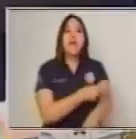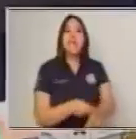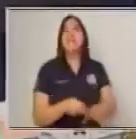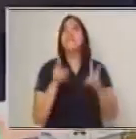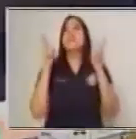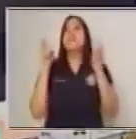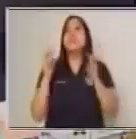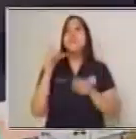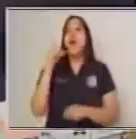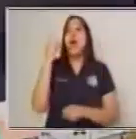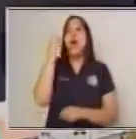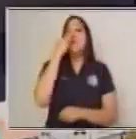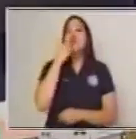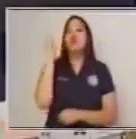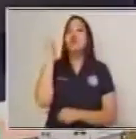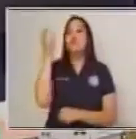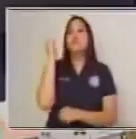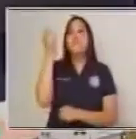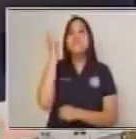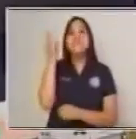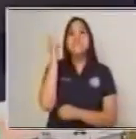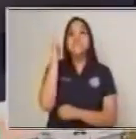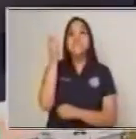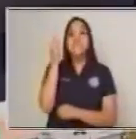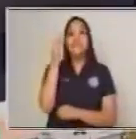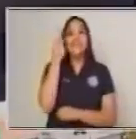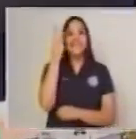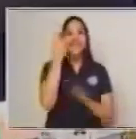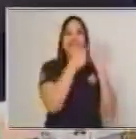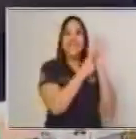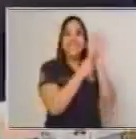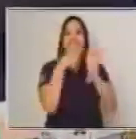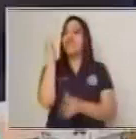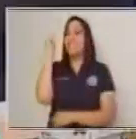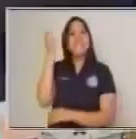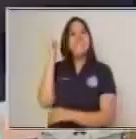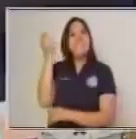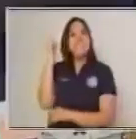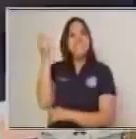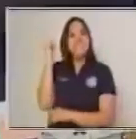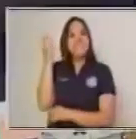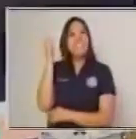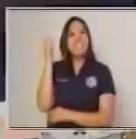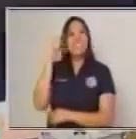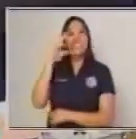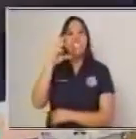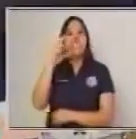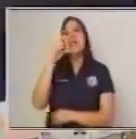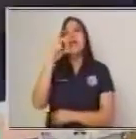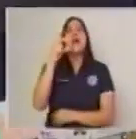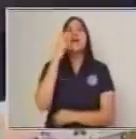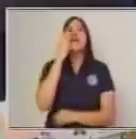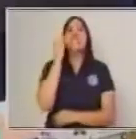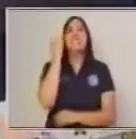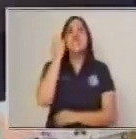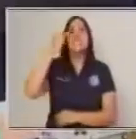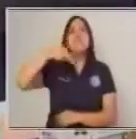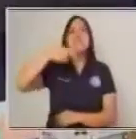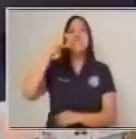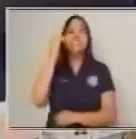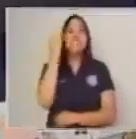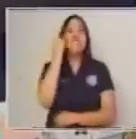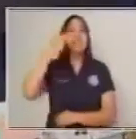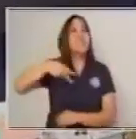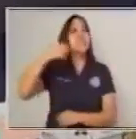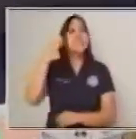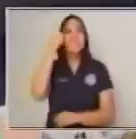llama Los Chinchines. Por cierto, les presento los chinchines. Este es mío. Y suena más o menos de esta manera.